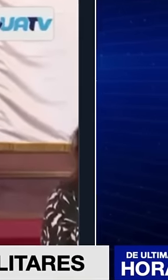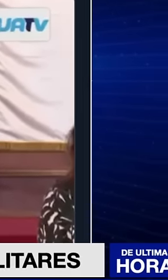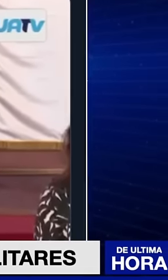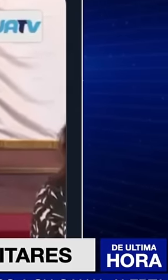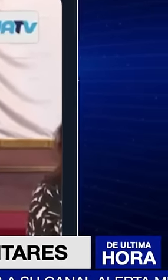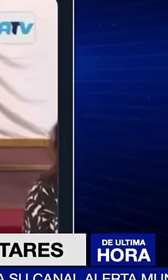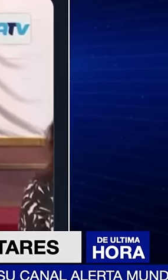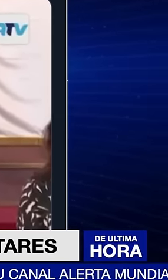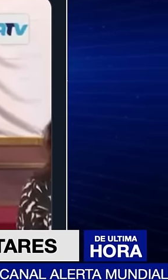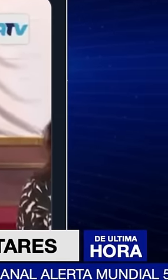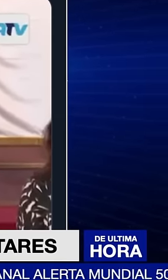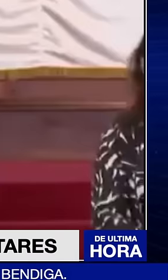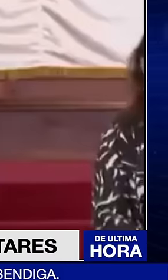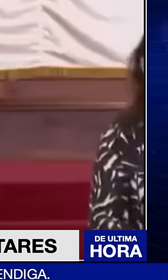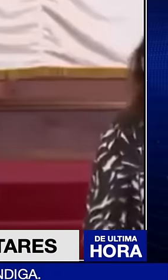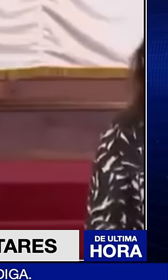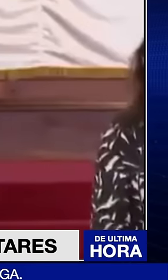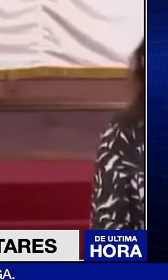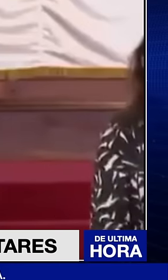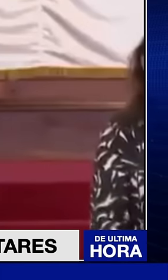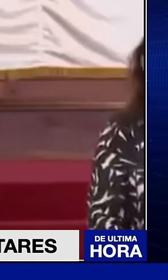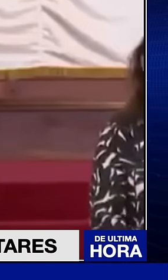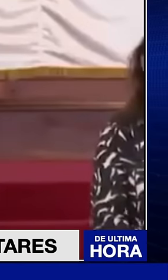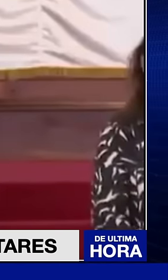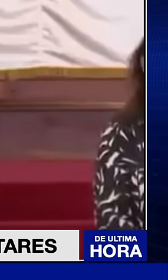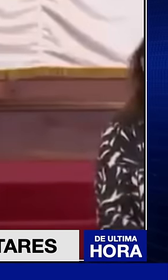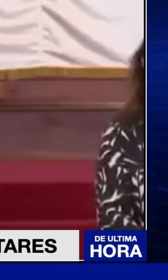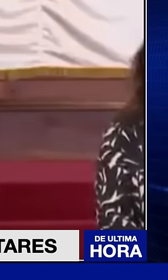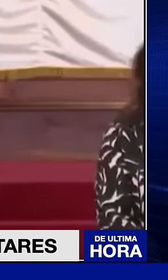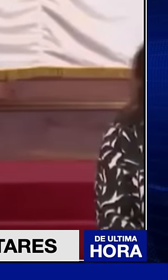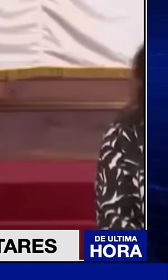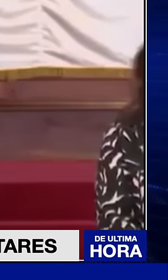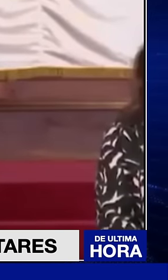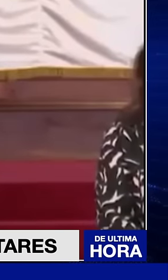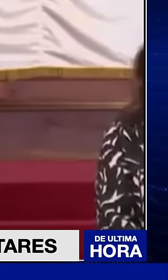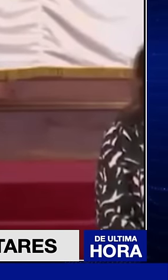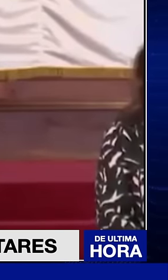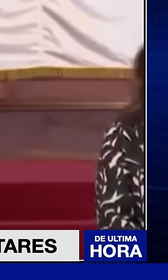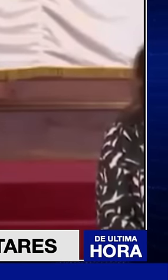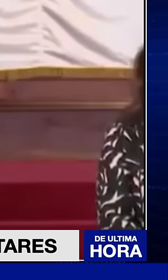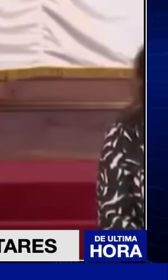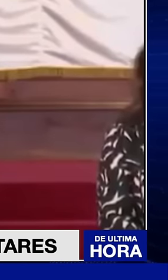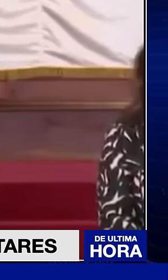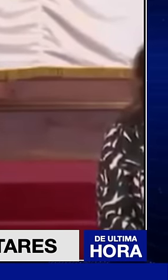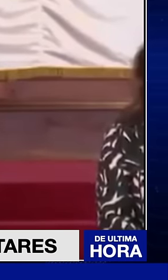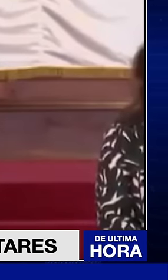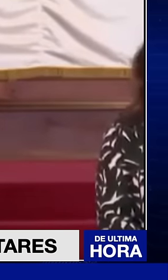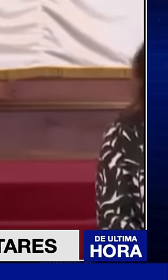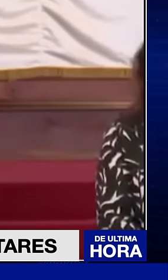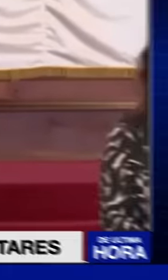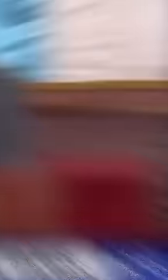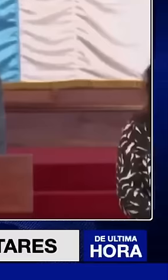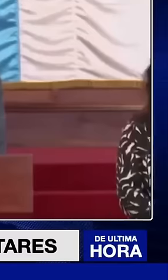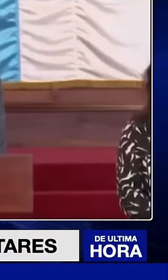mínimos de transparencia el gobierno de Guatemala no reconoce